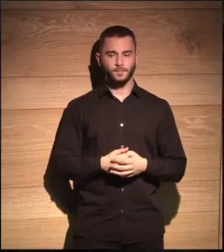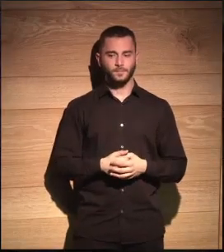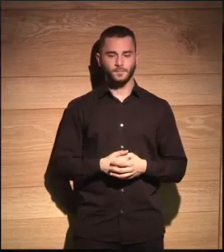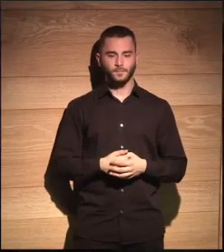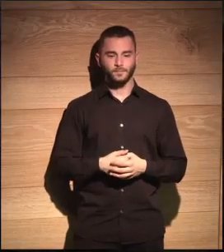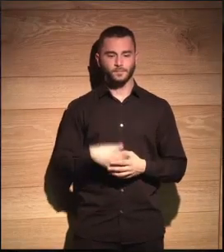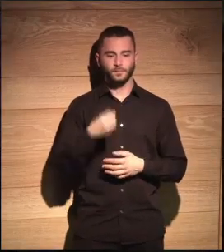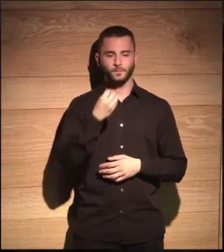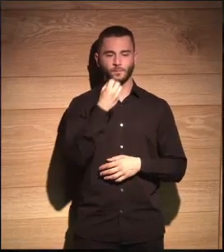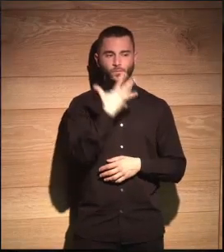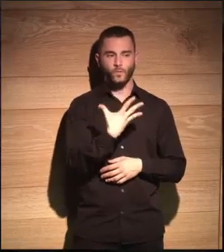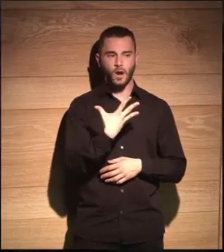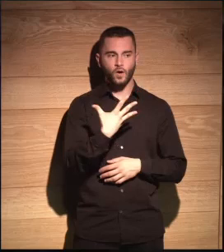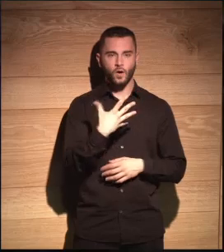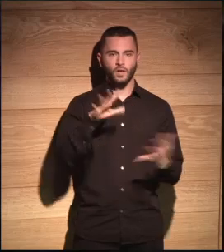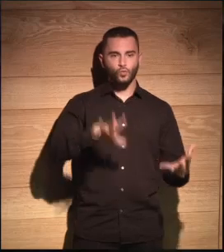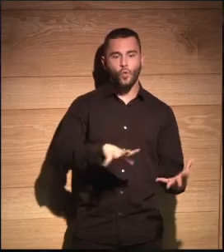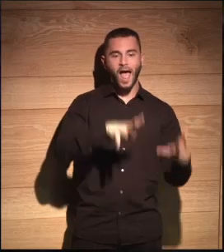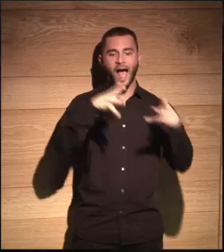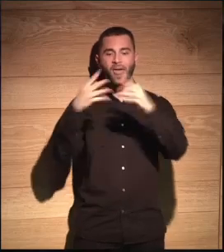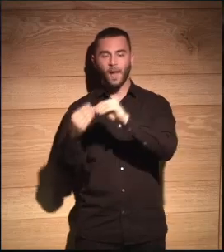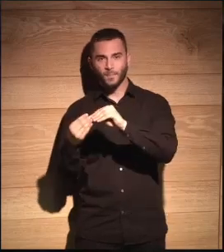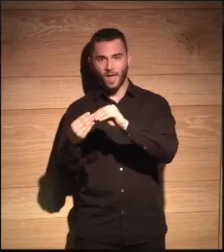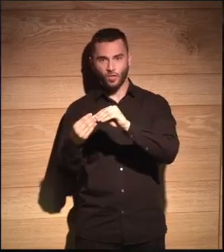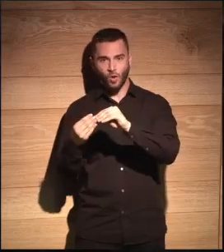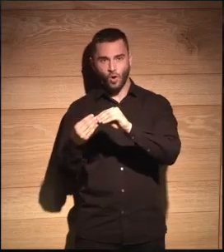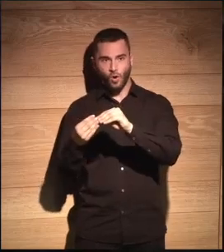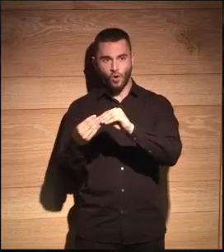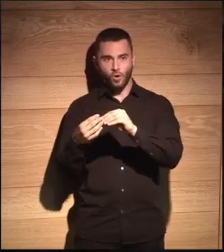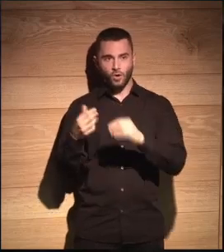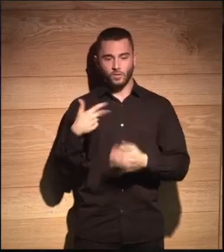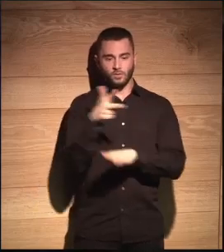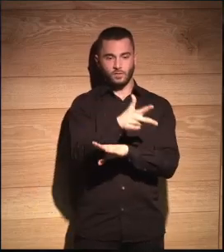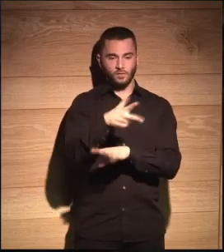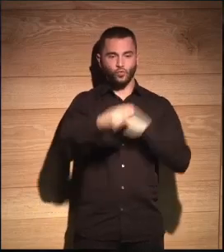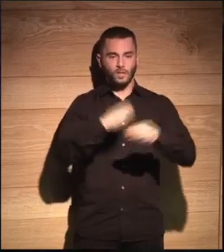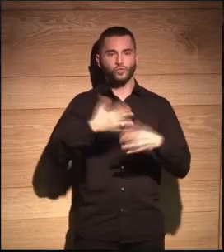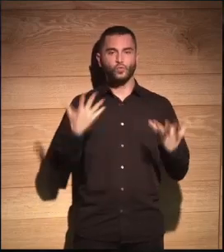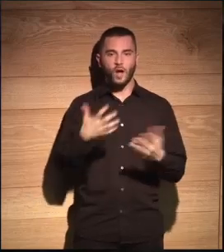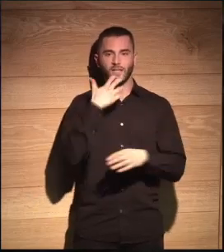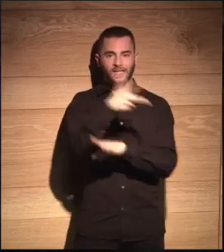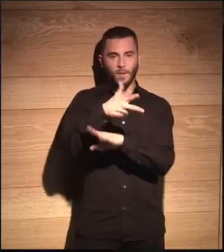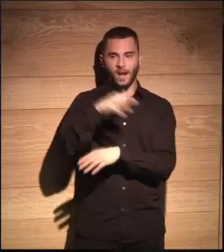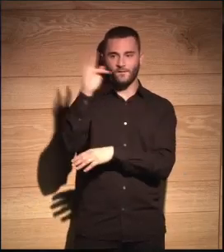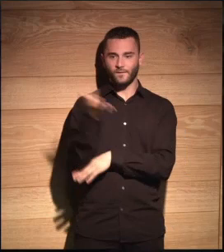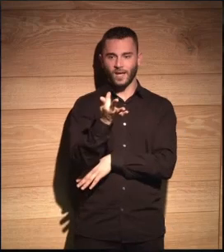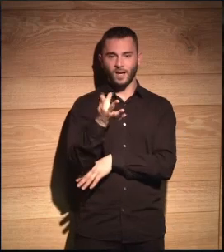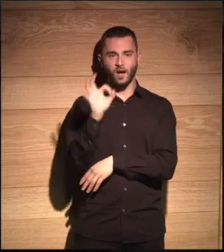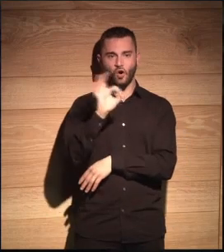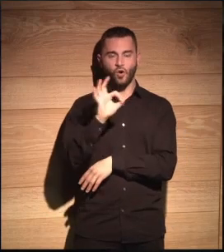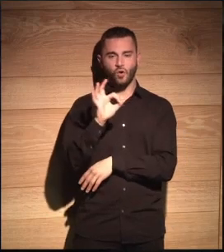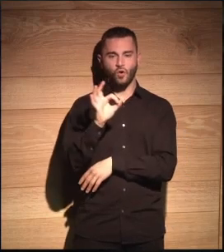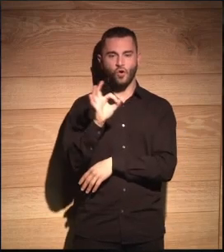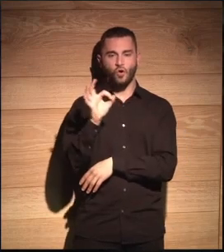Como es una adaptación a otro medio... Quería saber qué tipo de cámaras se ha usado, si hay cámaras fijas, si están en referencia un